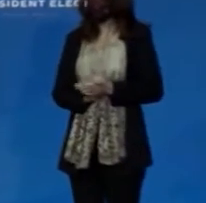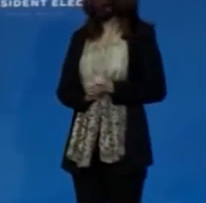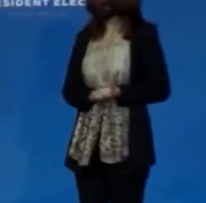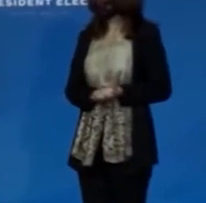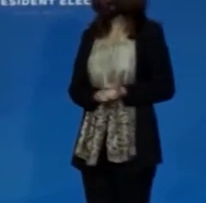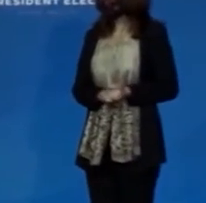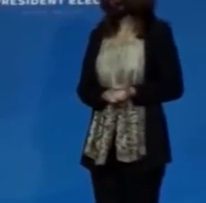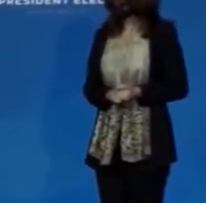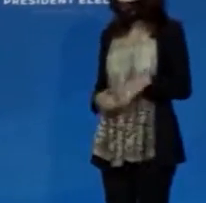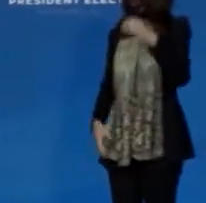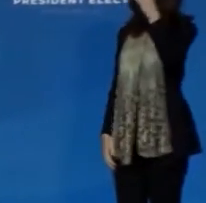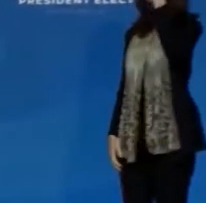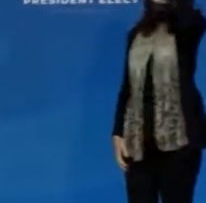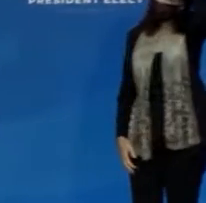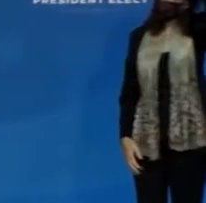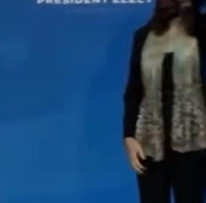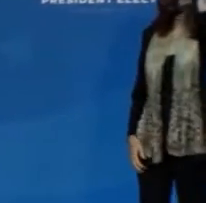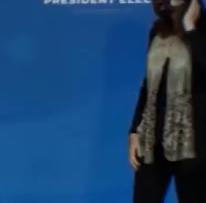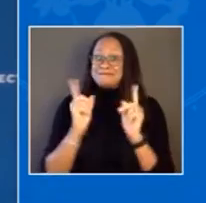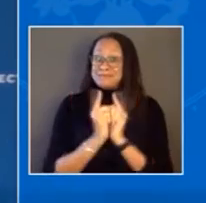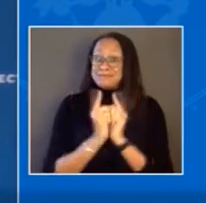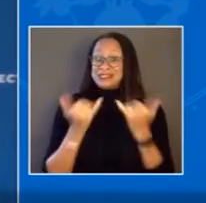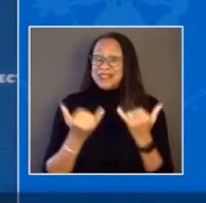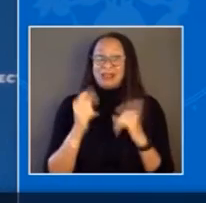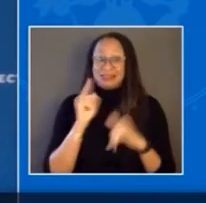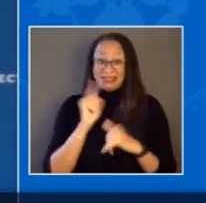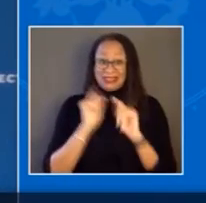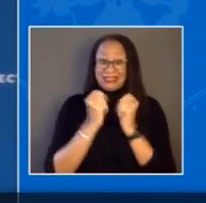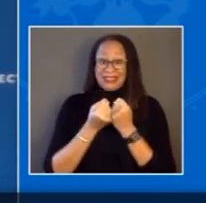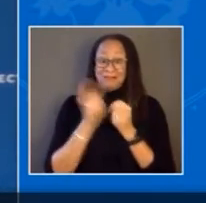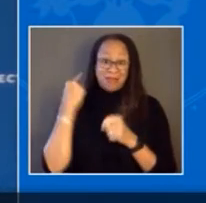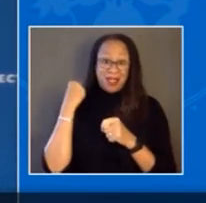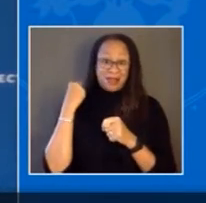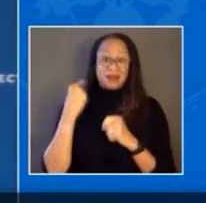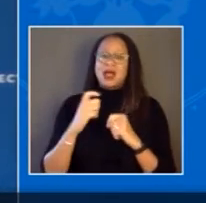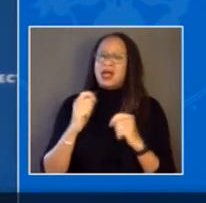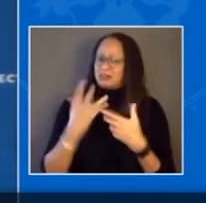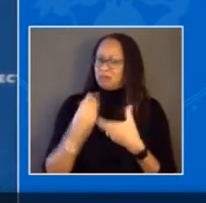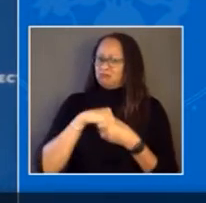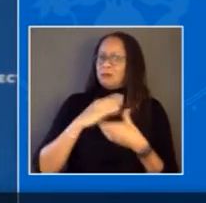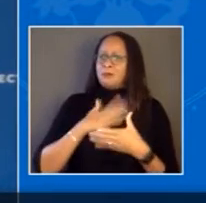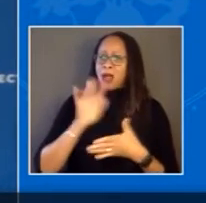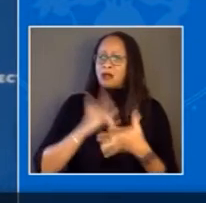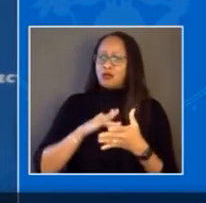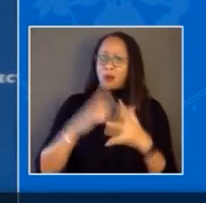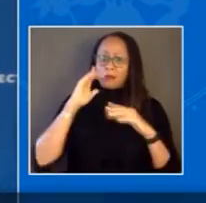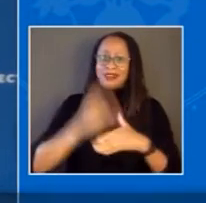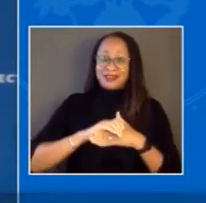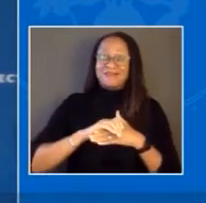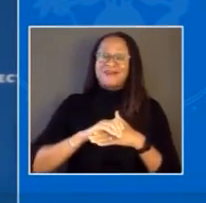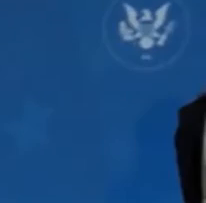nominados cuyos nombres se dieron a conocer el lunes lester mark strong works